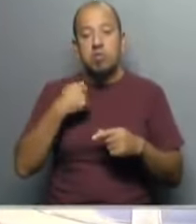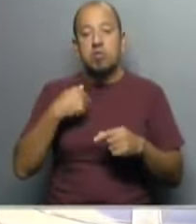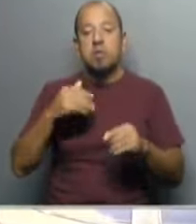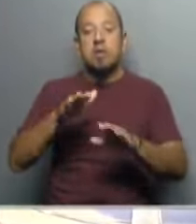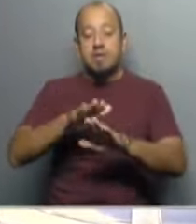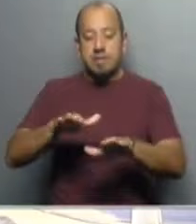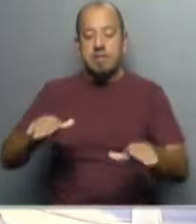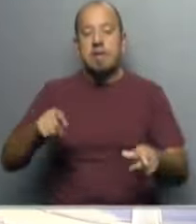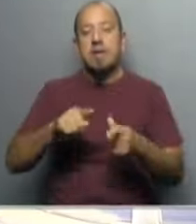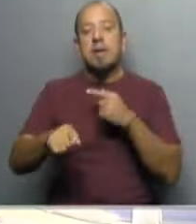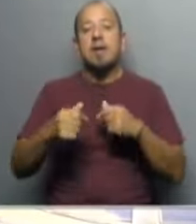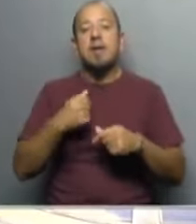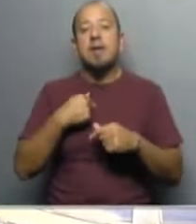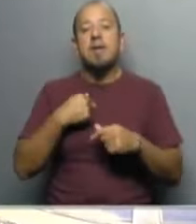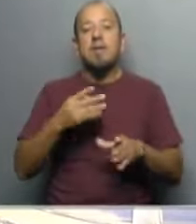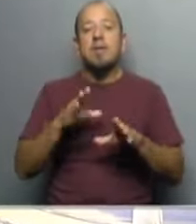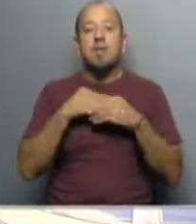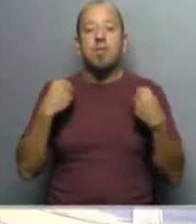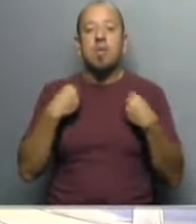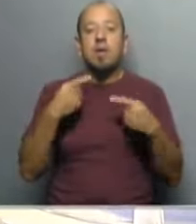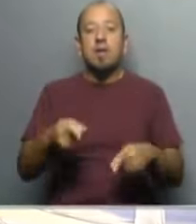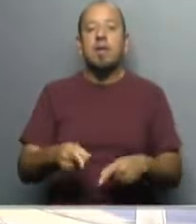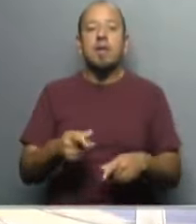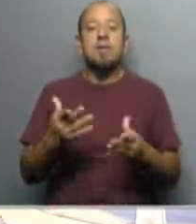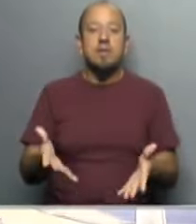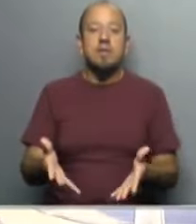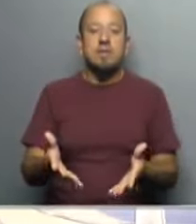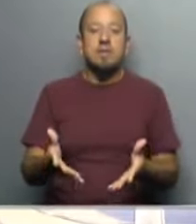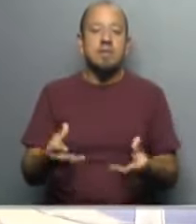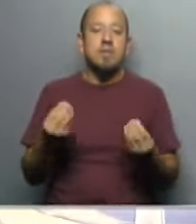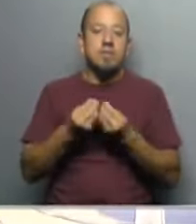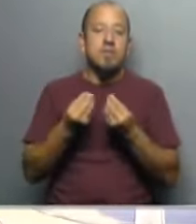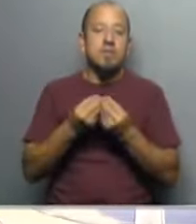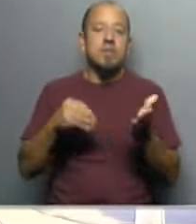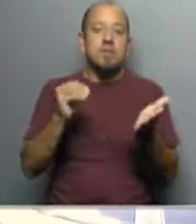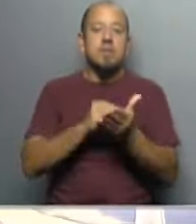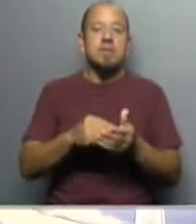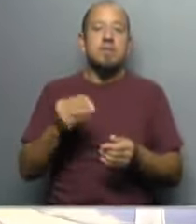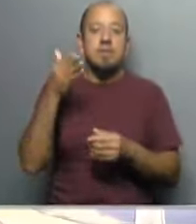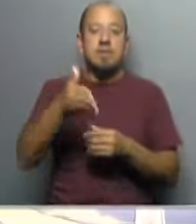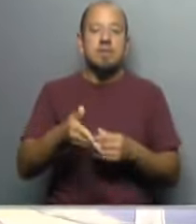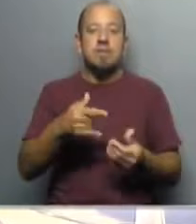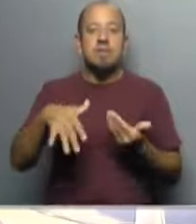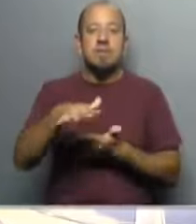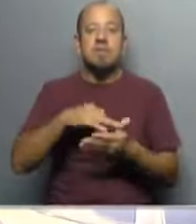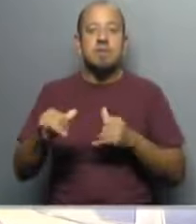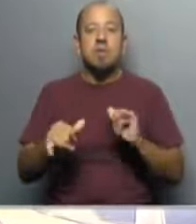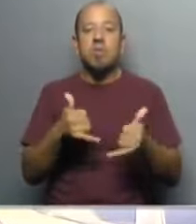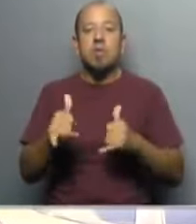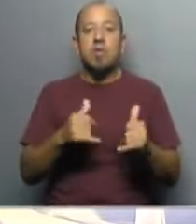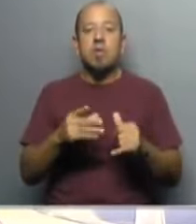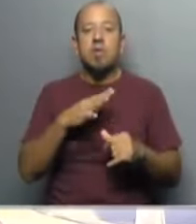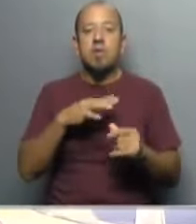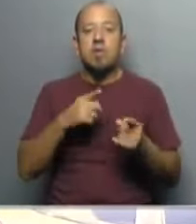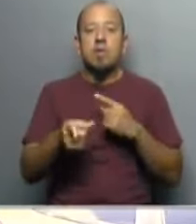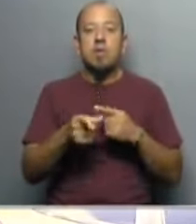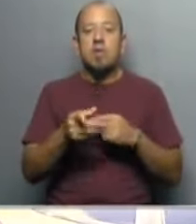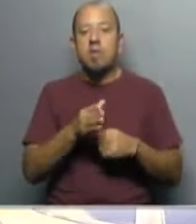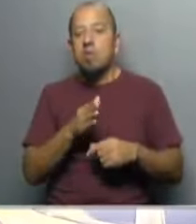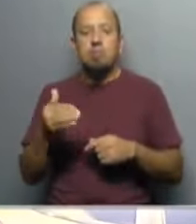escuela que quedaba muy cerca, entonces varios de nuestros paseos escolares eran al Parque Valle, justamente ahí a la zona de jueguitos, y había un laberinto que para mí era